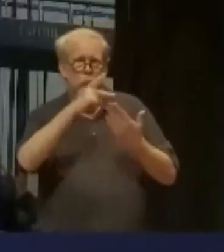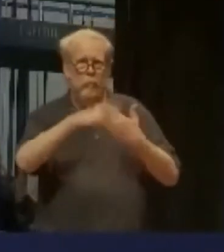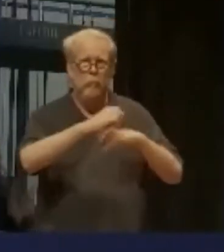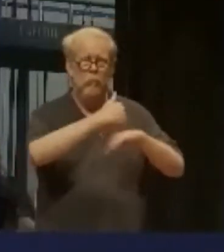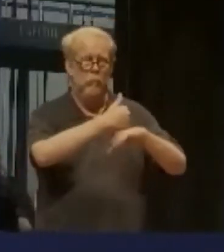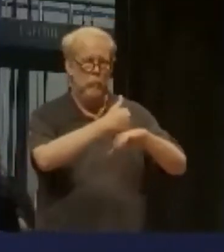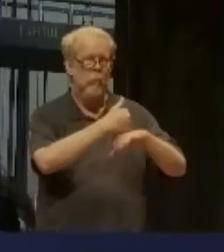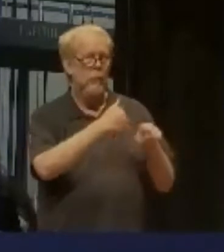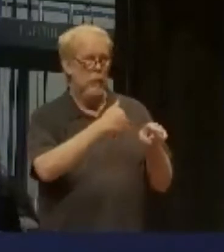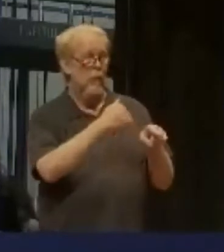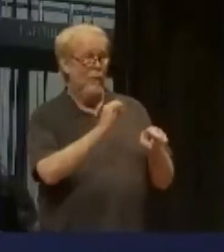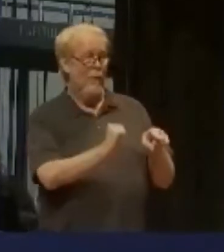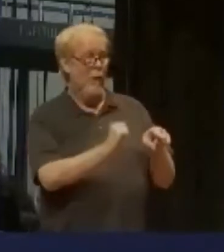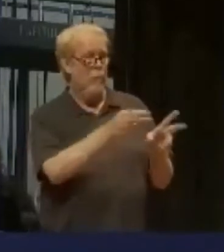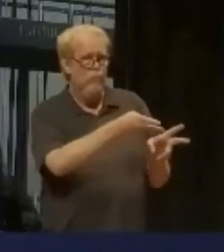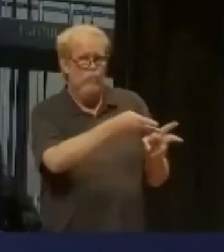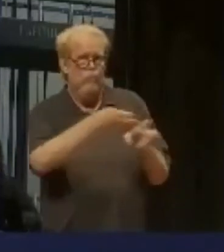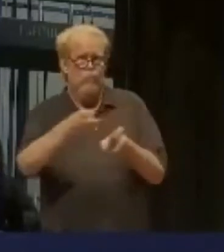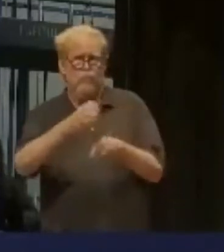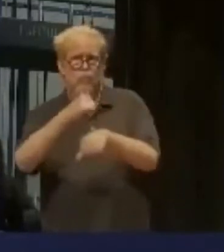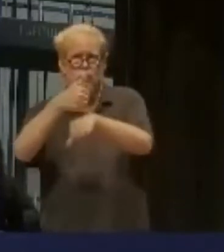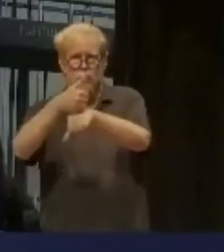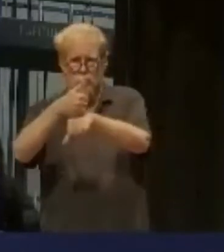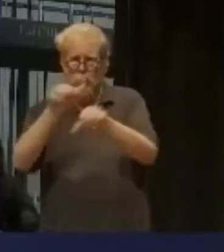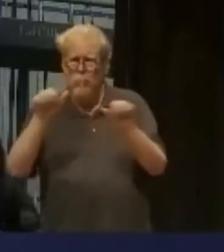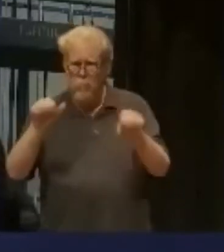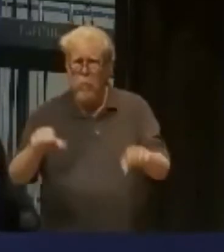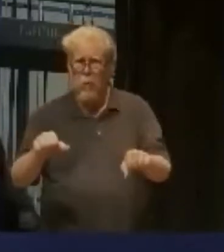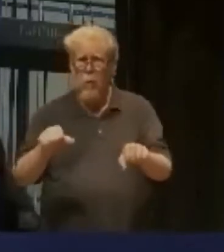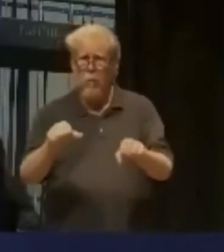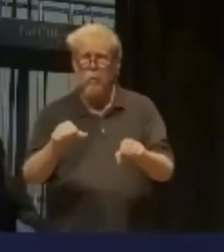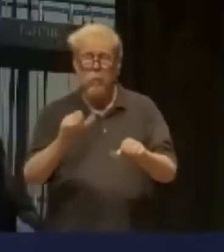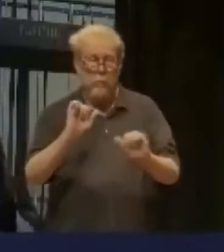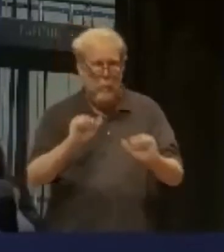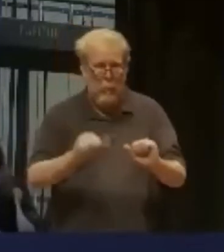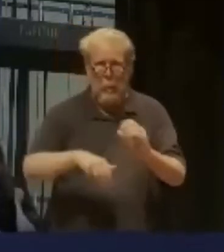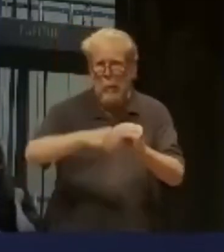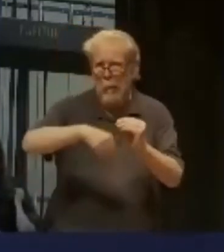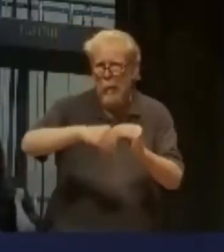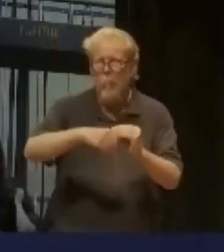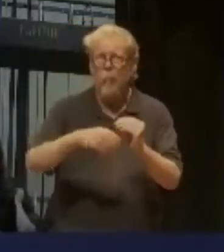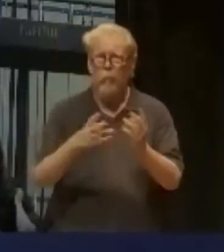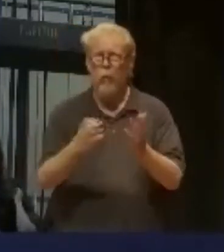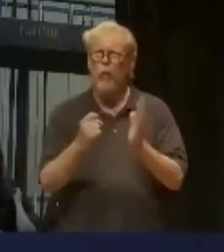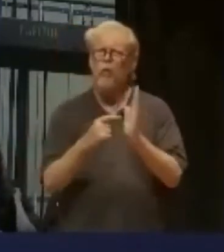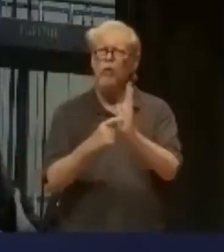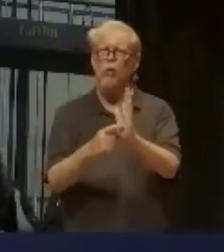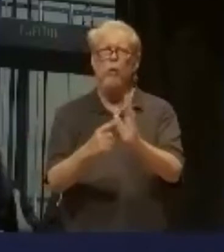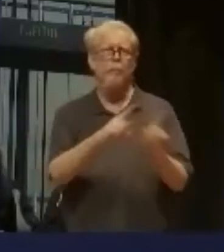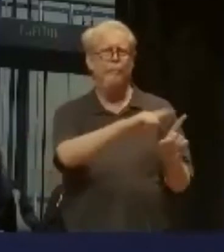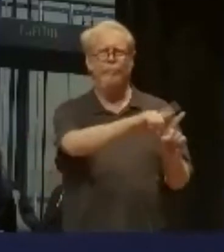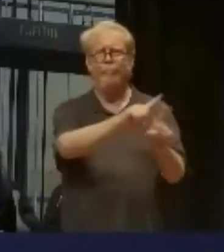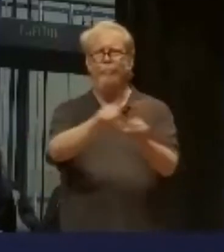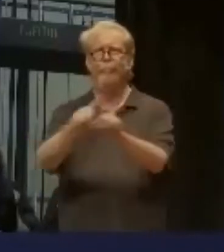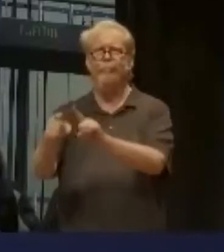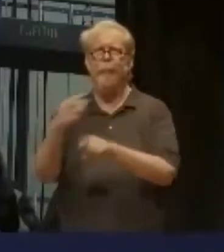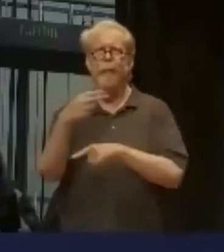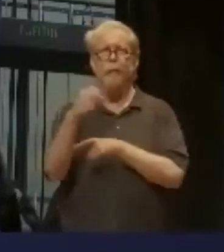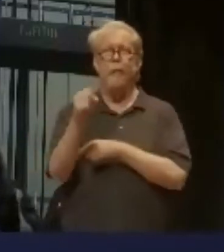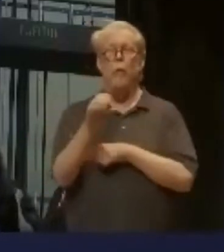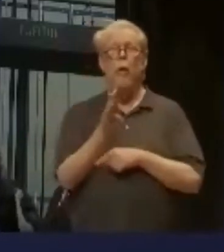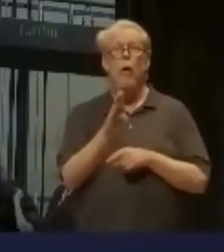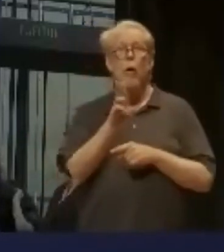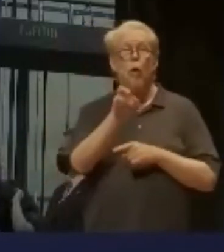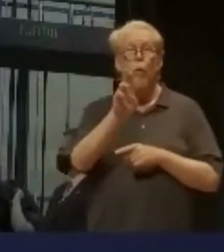Y nuevamente, qué maravilloso. Estos programas se pueden replicar, se pueden continuar y se pueden hacer en todos los bachilleratos. Como les